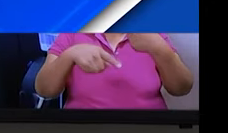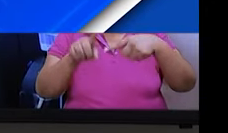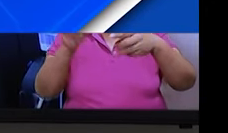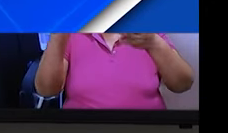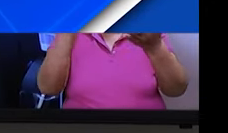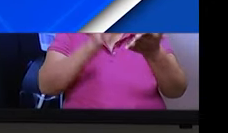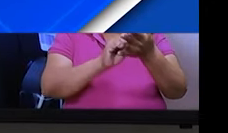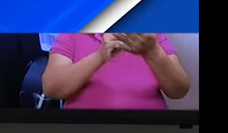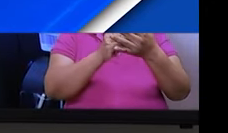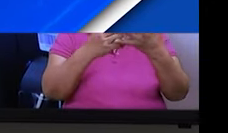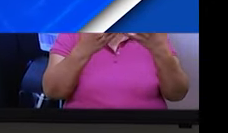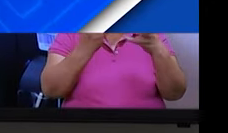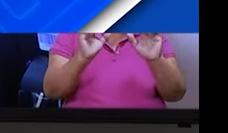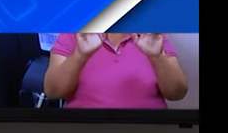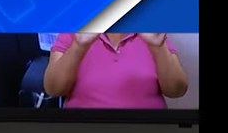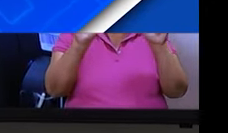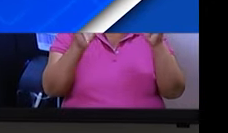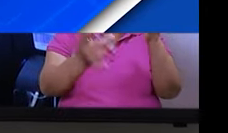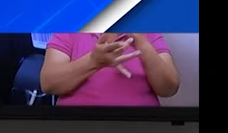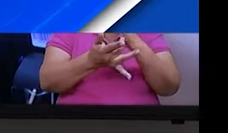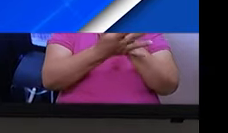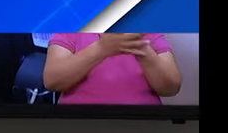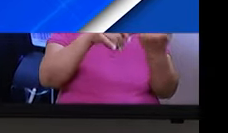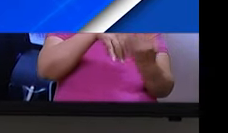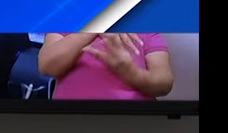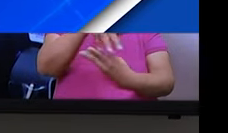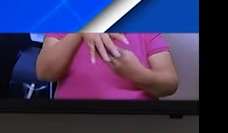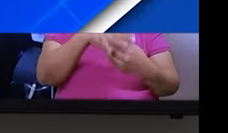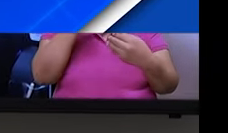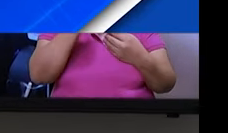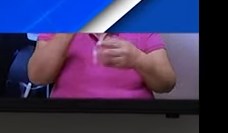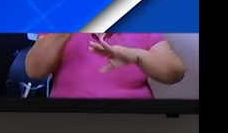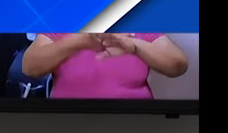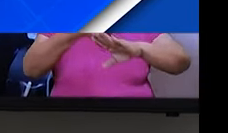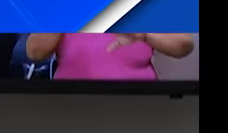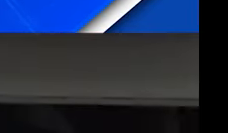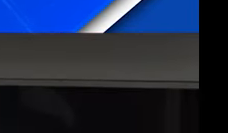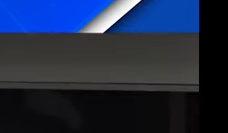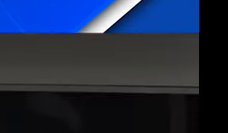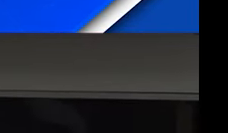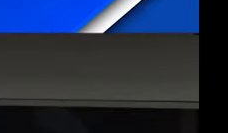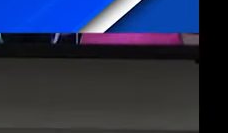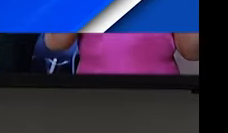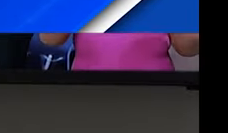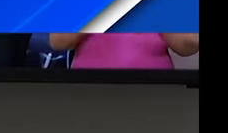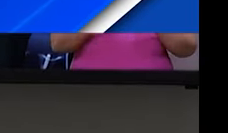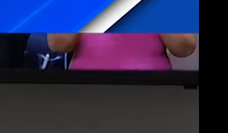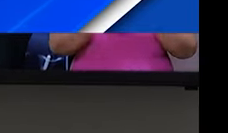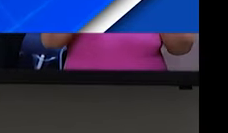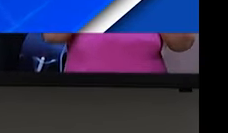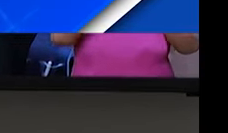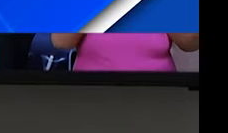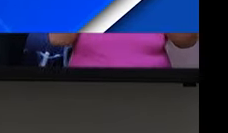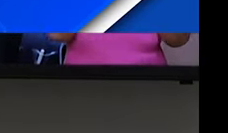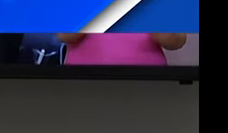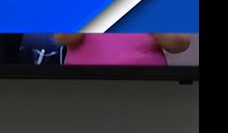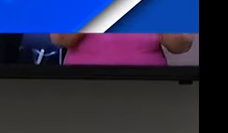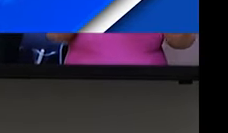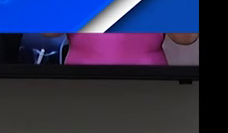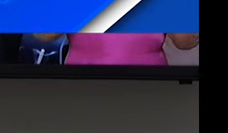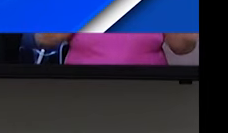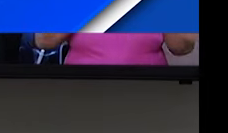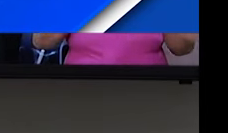las cuestiones técnicas relativas a las reglas y condiciones que deberán cumplirse para